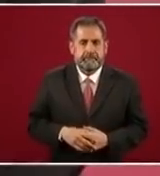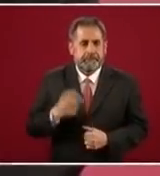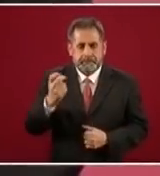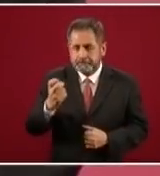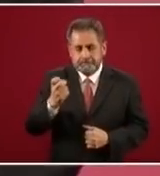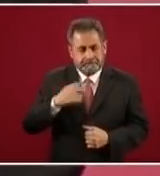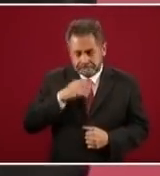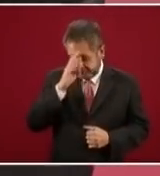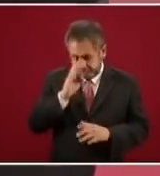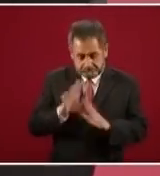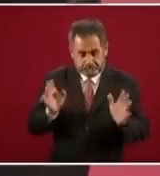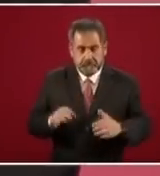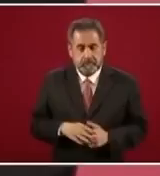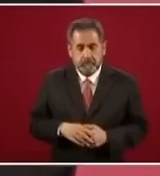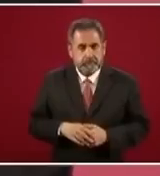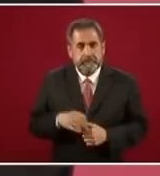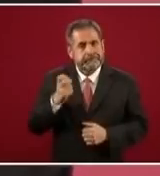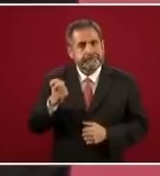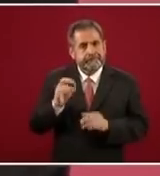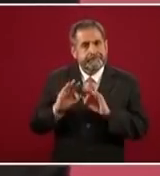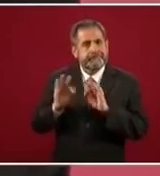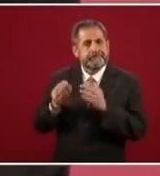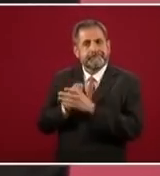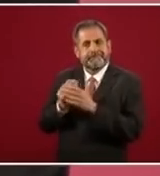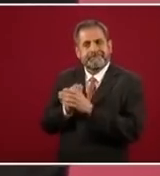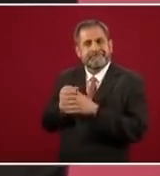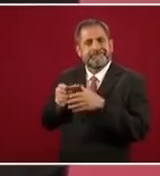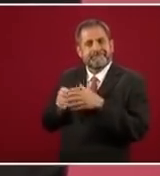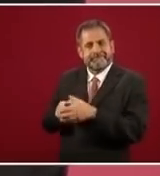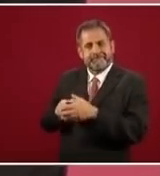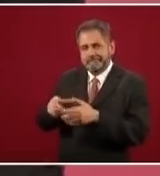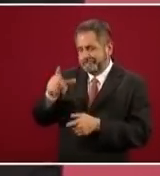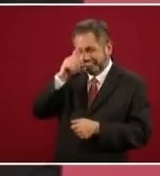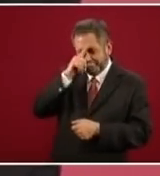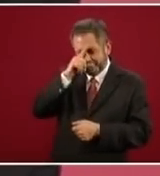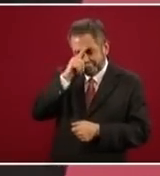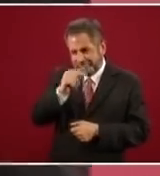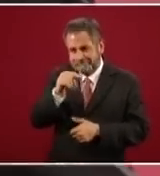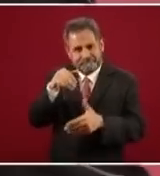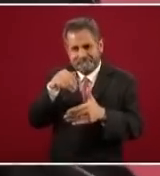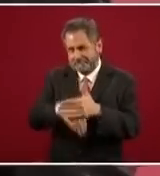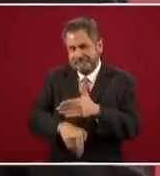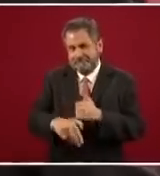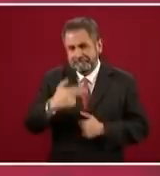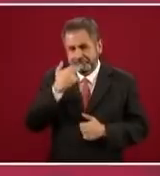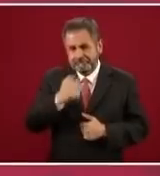Eso es el modelo fallido y